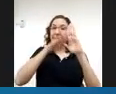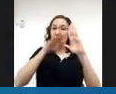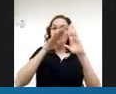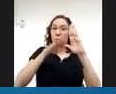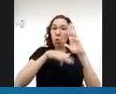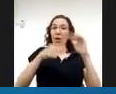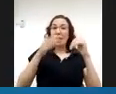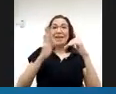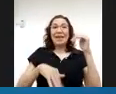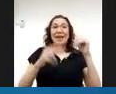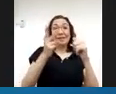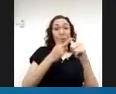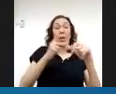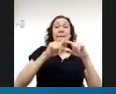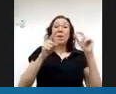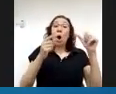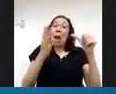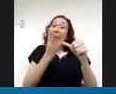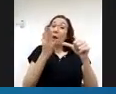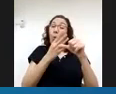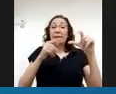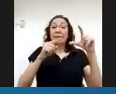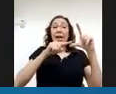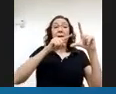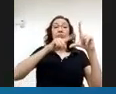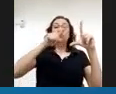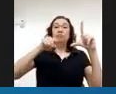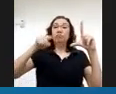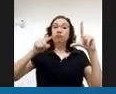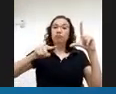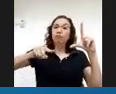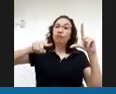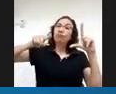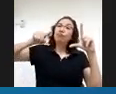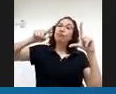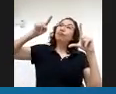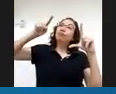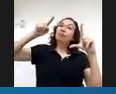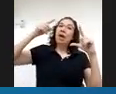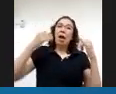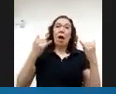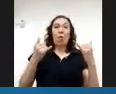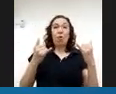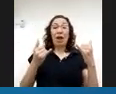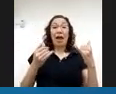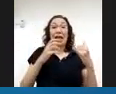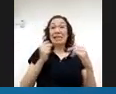la segunda, pero la cuarta ola está rompiendo los paradigmas y